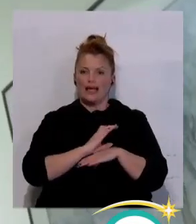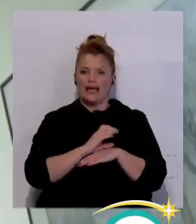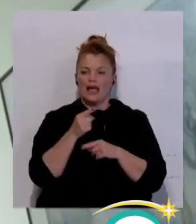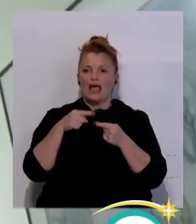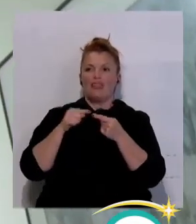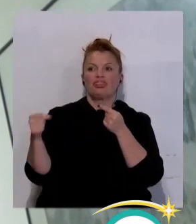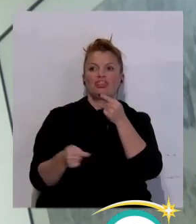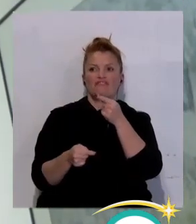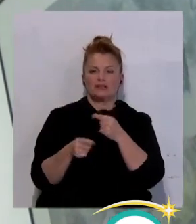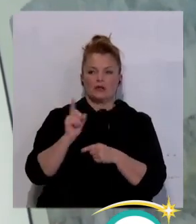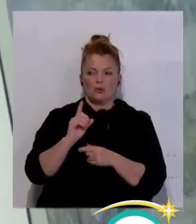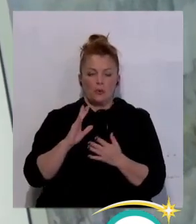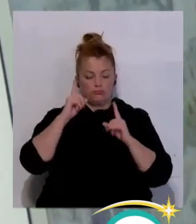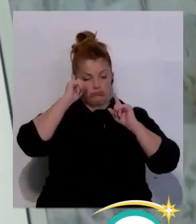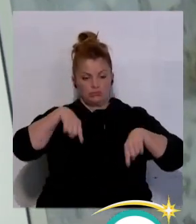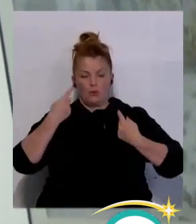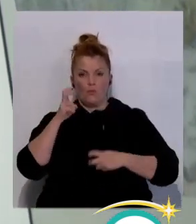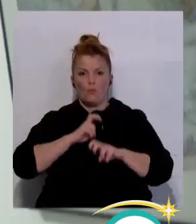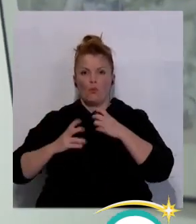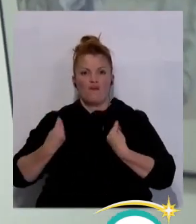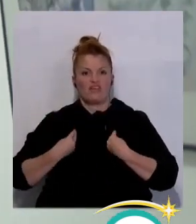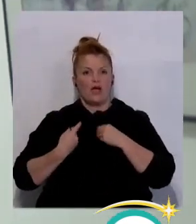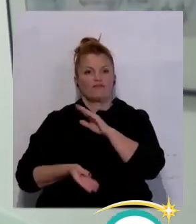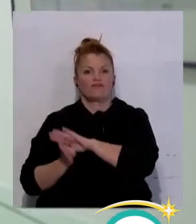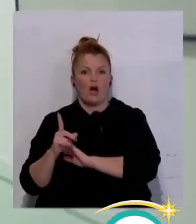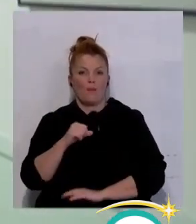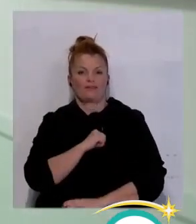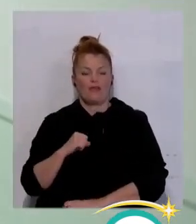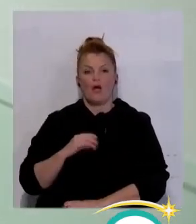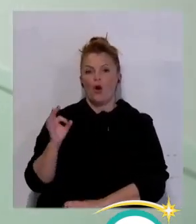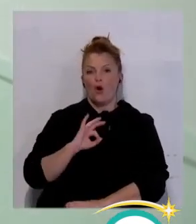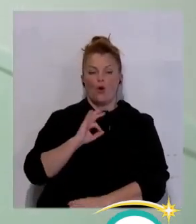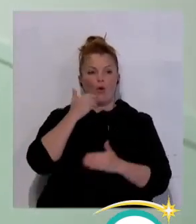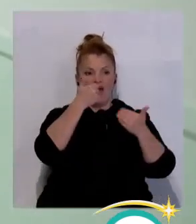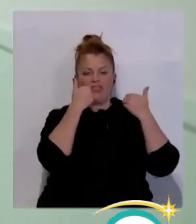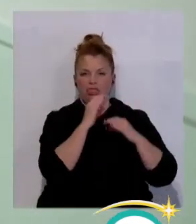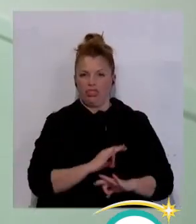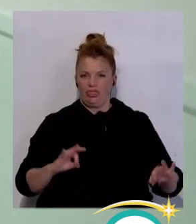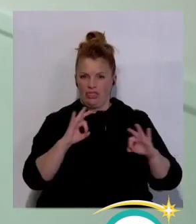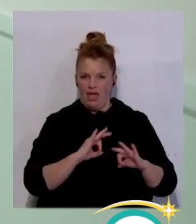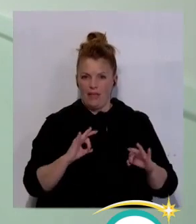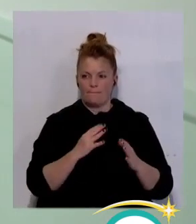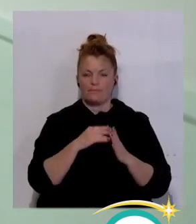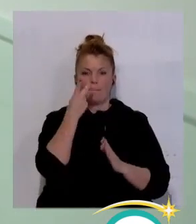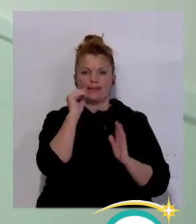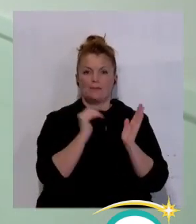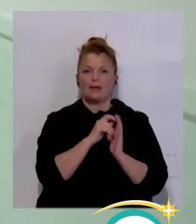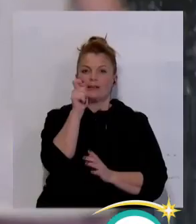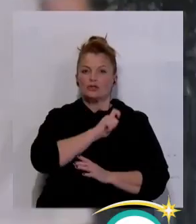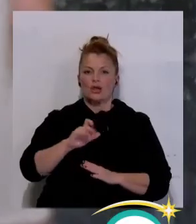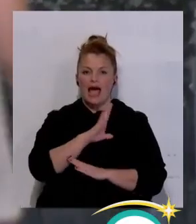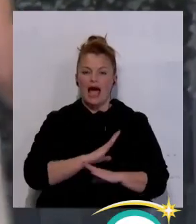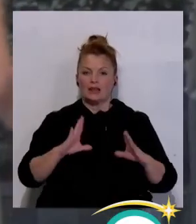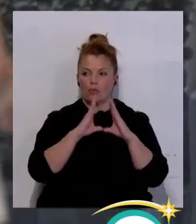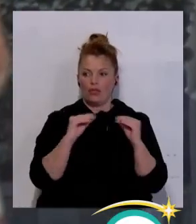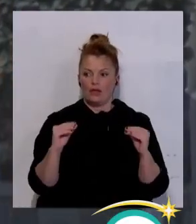que o me busco la vida con la privada o estoy desatendido. 20.000 andaluces,